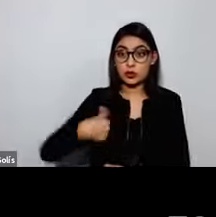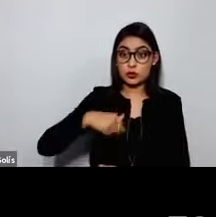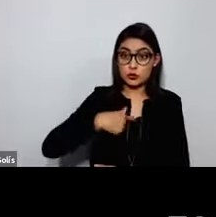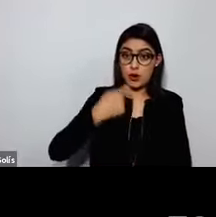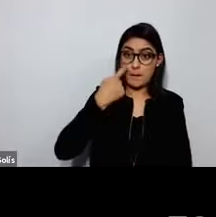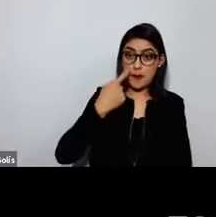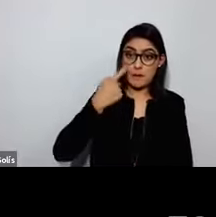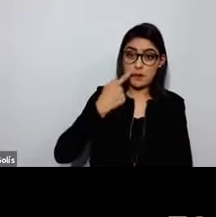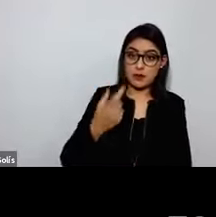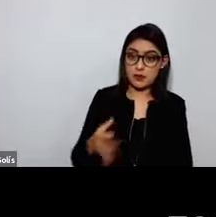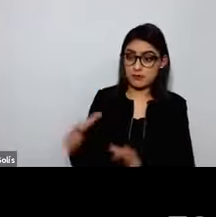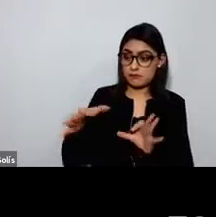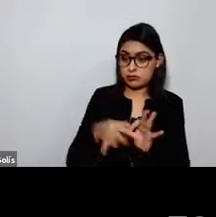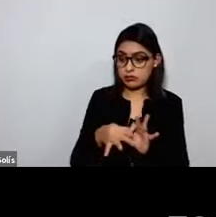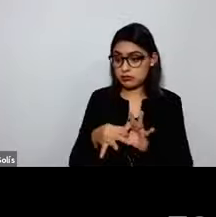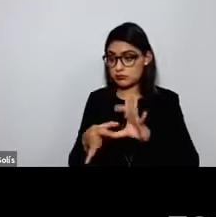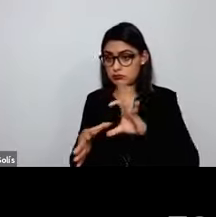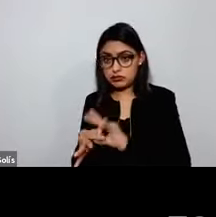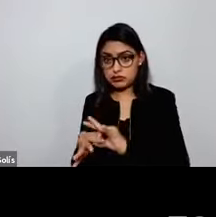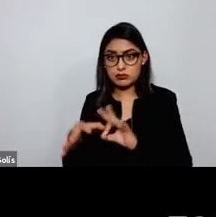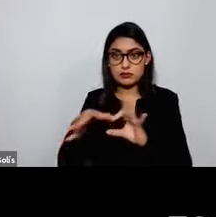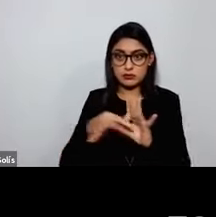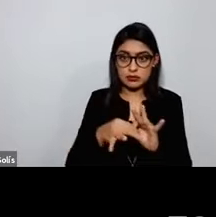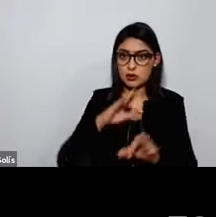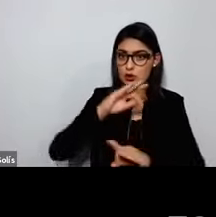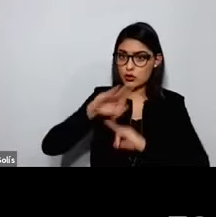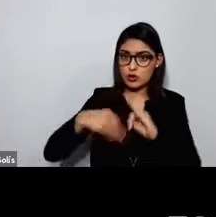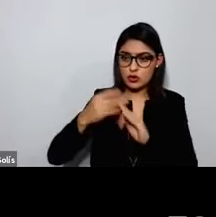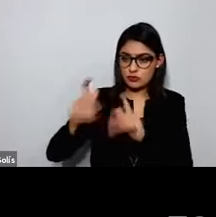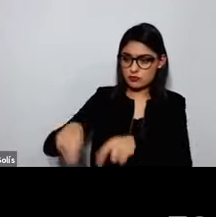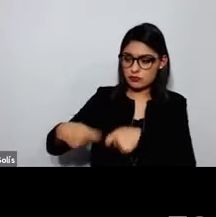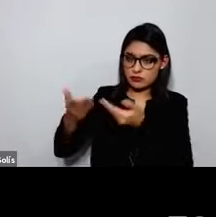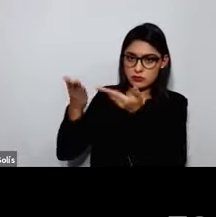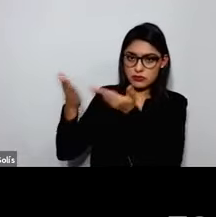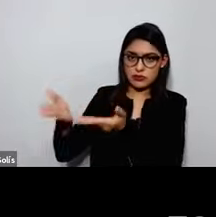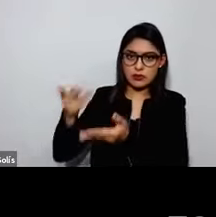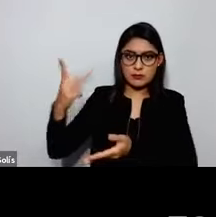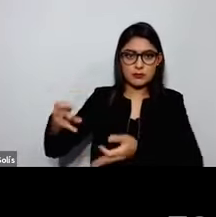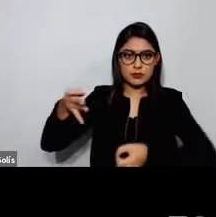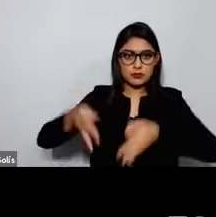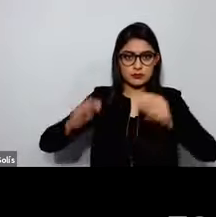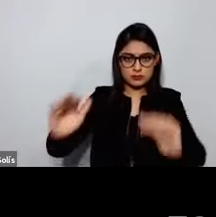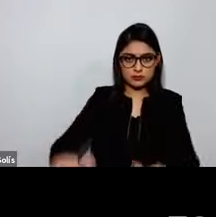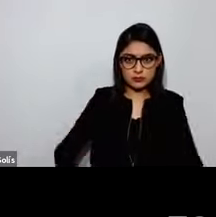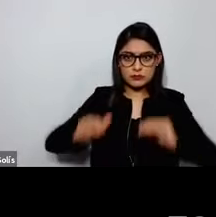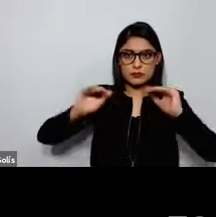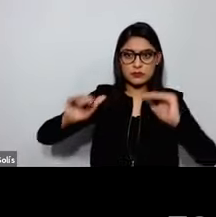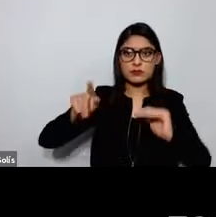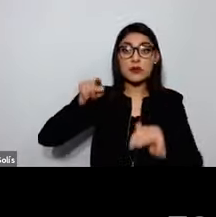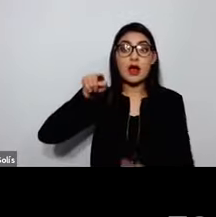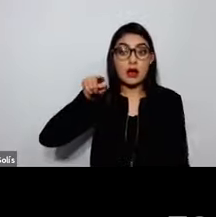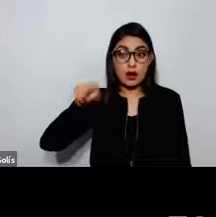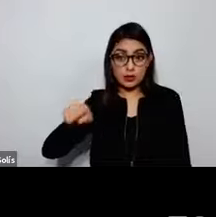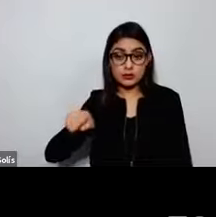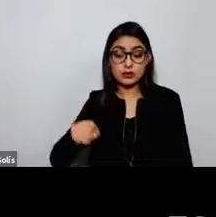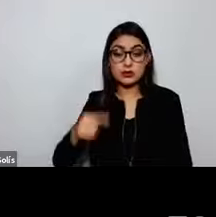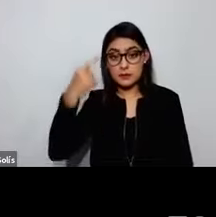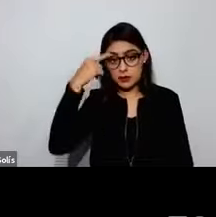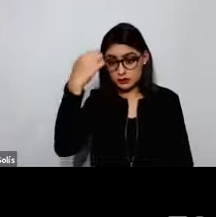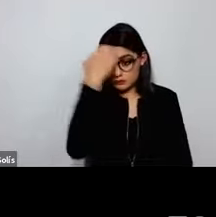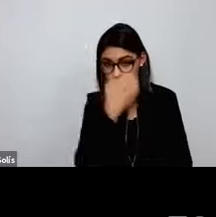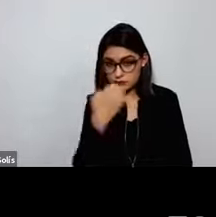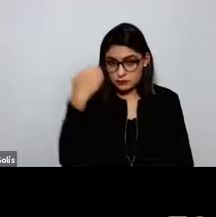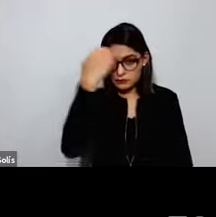ido interactuando y han llegado al máximo órgano jurisdiccional de este país, que es la Suprema Corte. Cuando ello